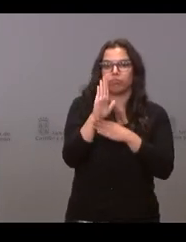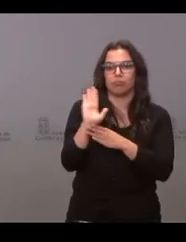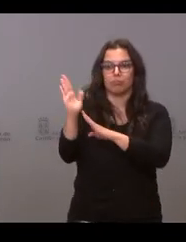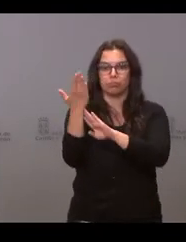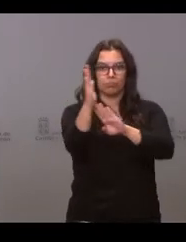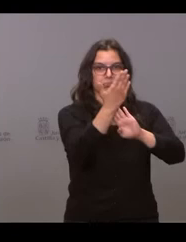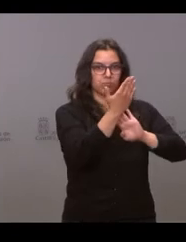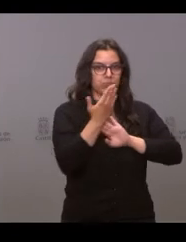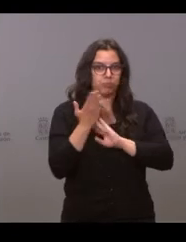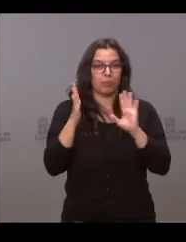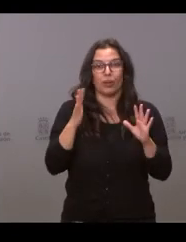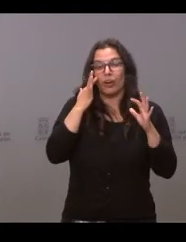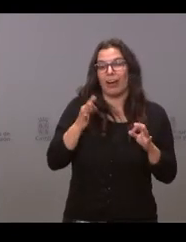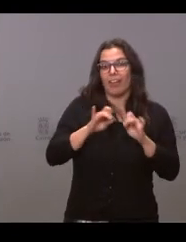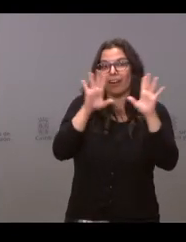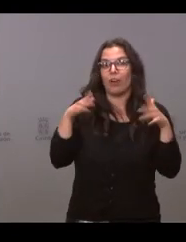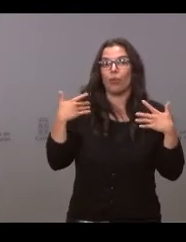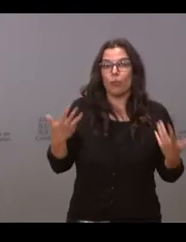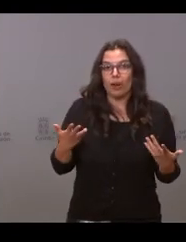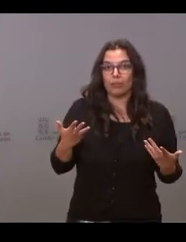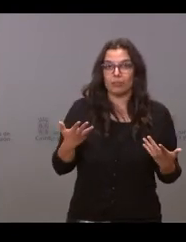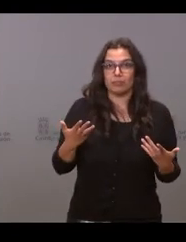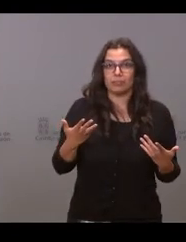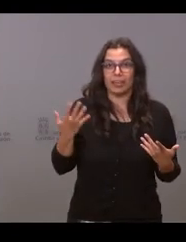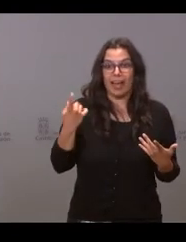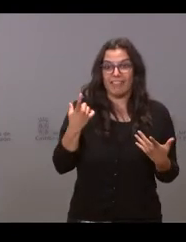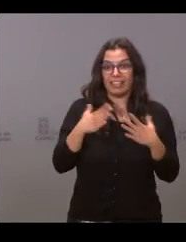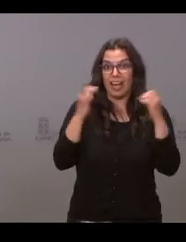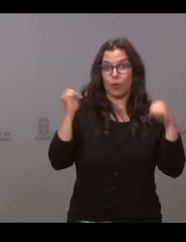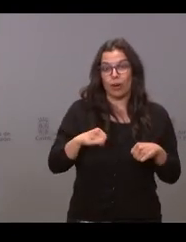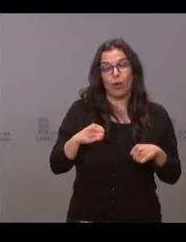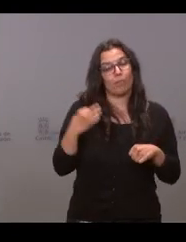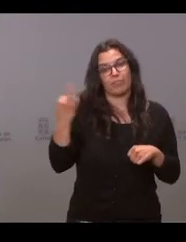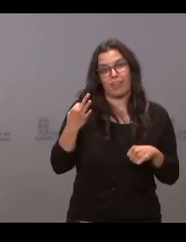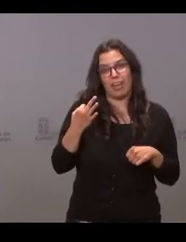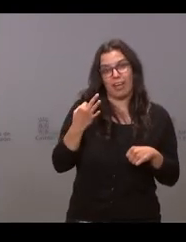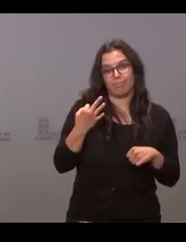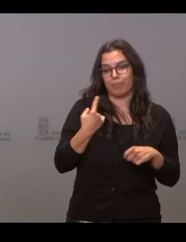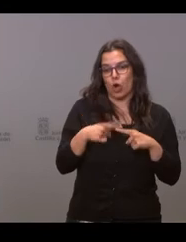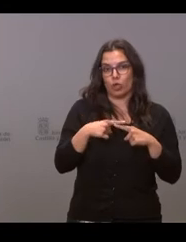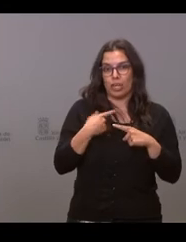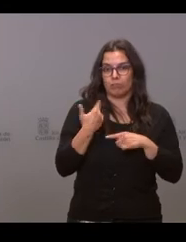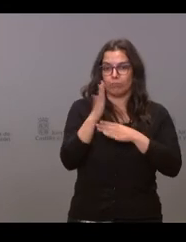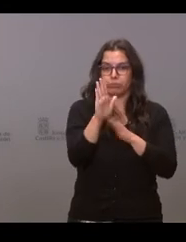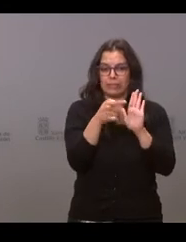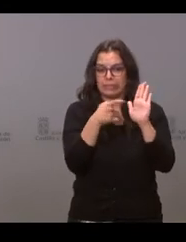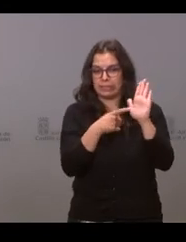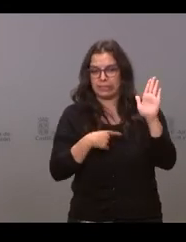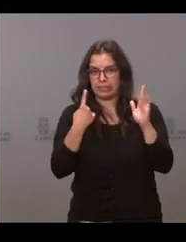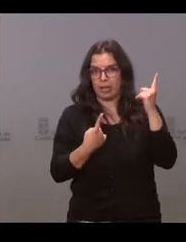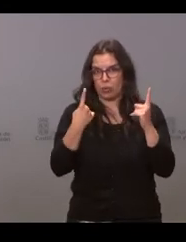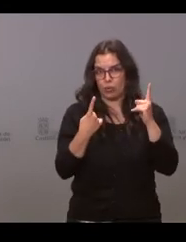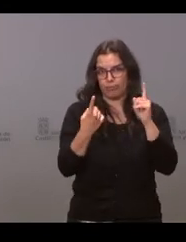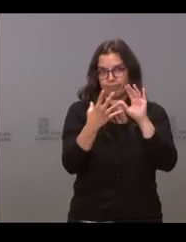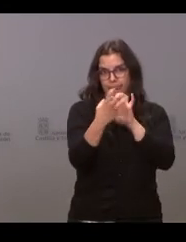pero lo que tenemos que arrastrar a las partes del que si tenemos que llegar a acuerdos hay que hacer renuncias y pensar solamente en lo